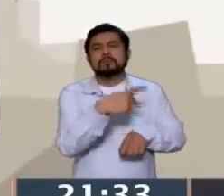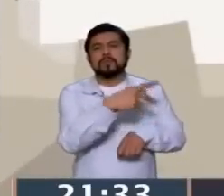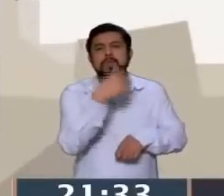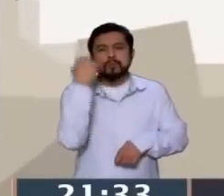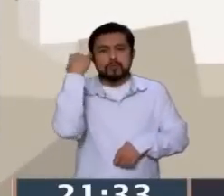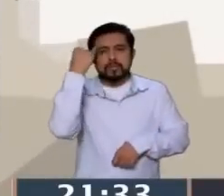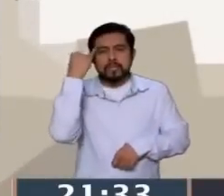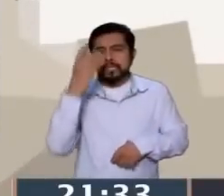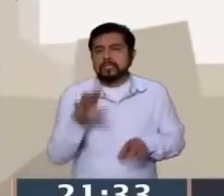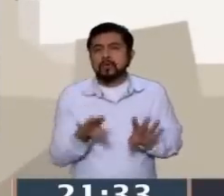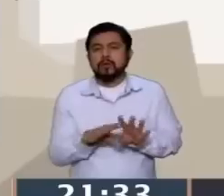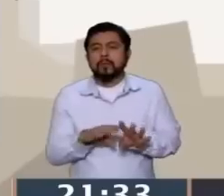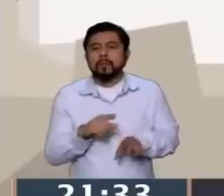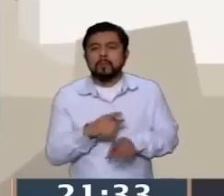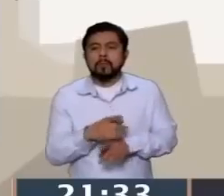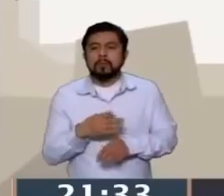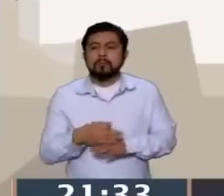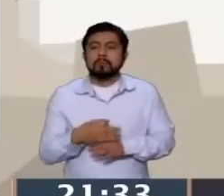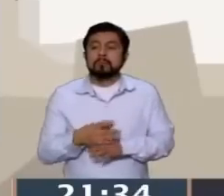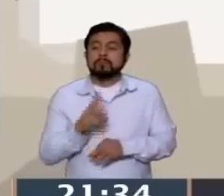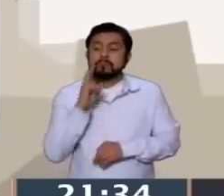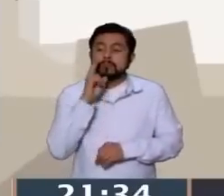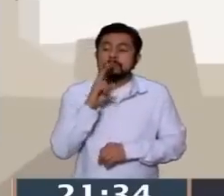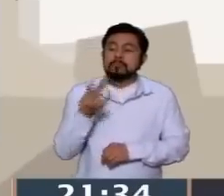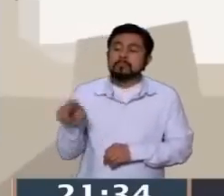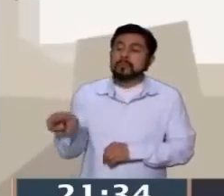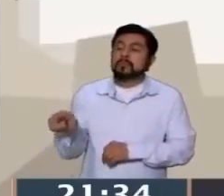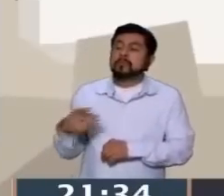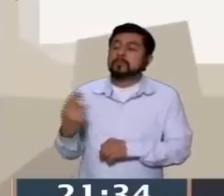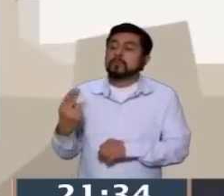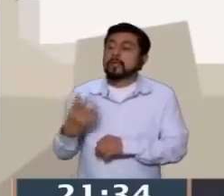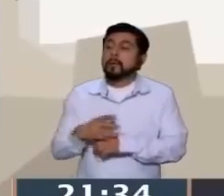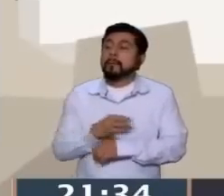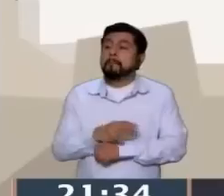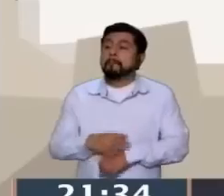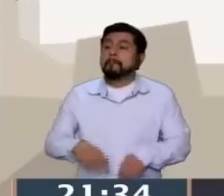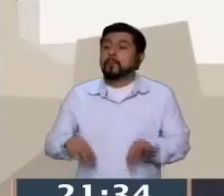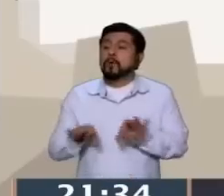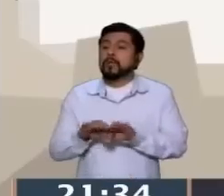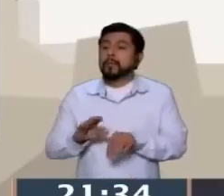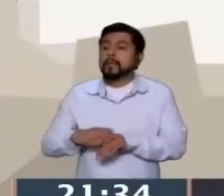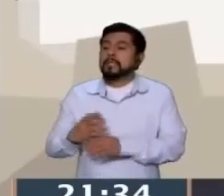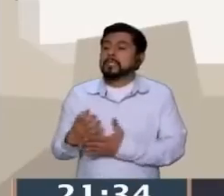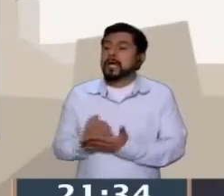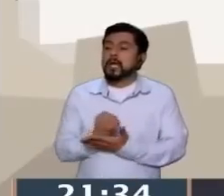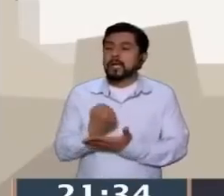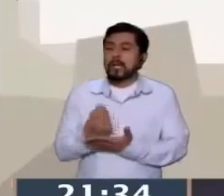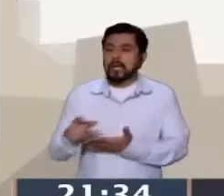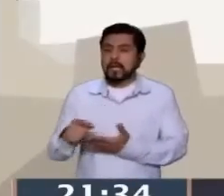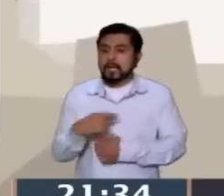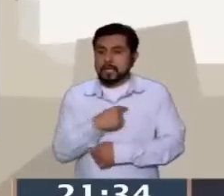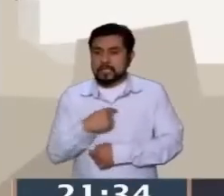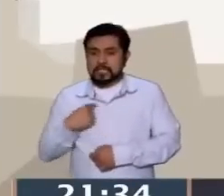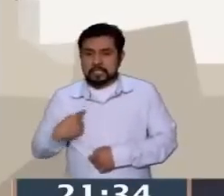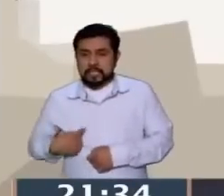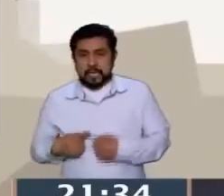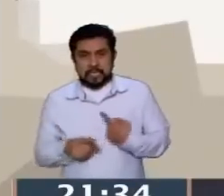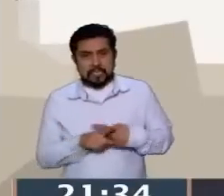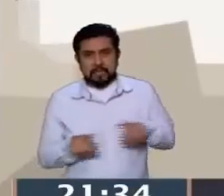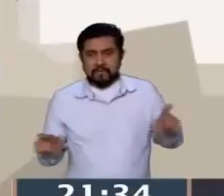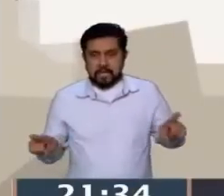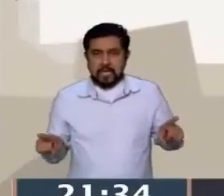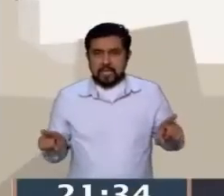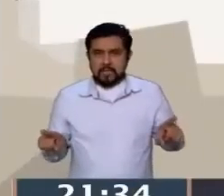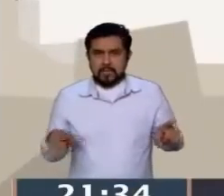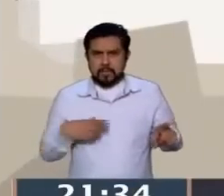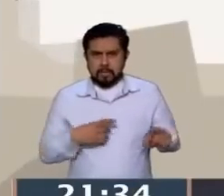como un juego de suma Cero en lo que lo que uno gana el otro lo pierde China tiene una postura más idealista y más diplomática pero Estados Unidos